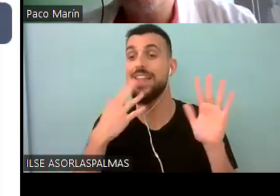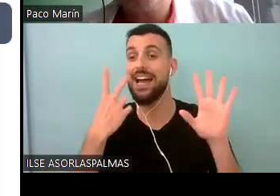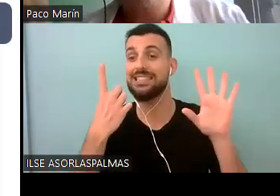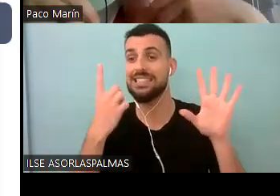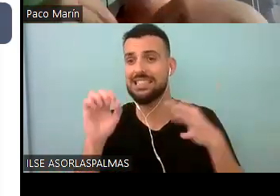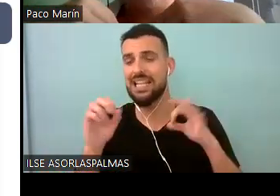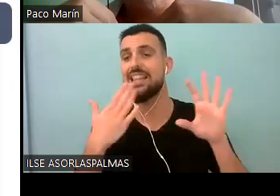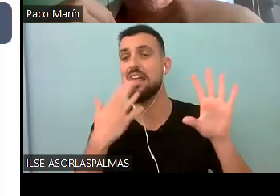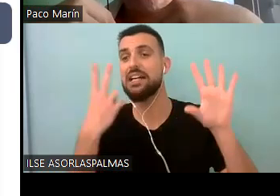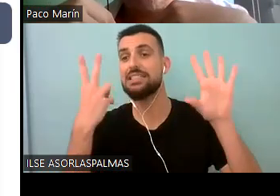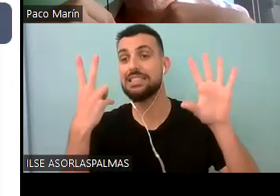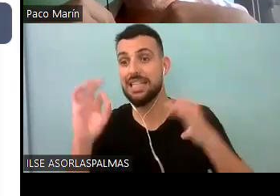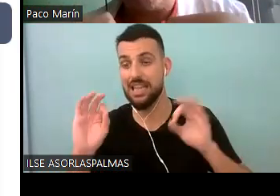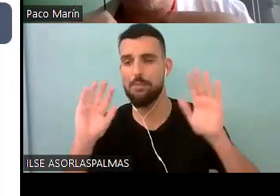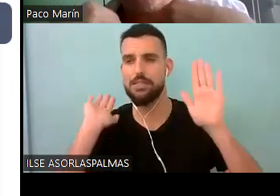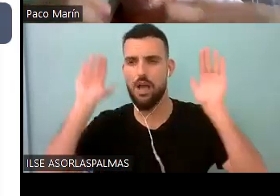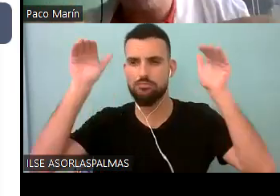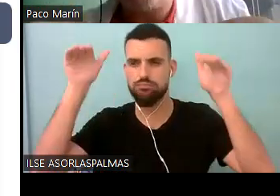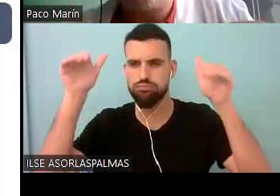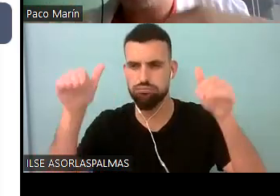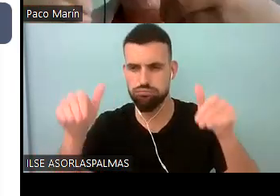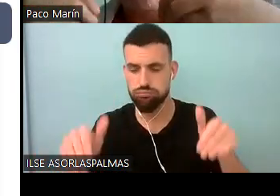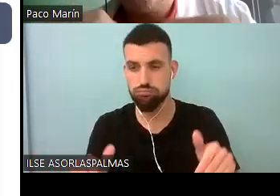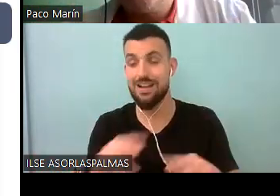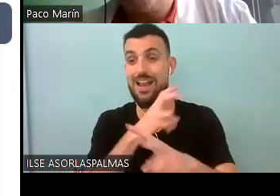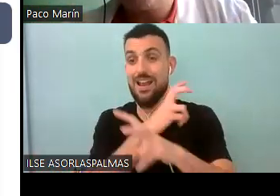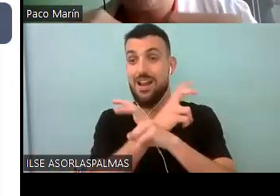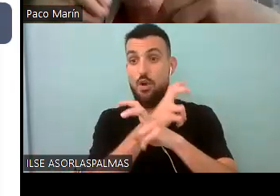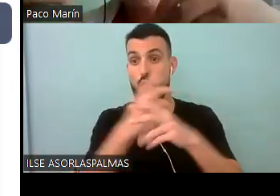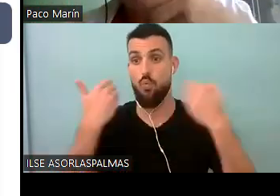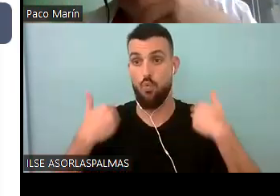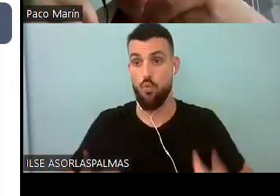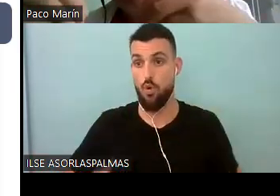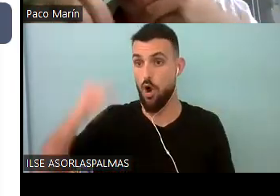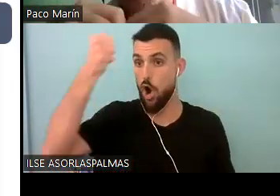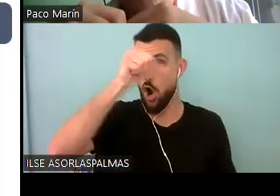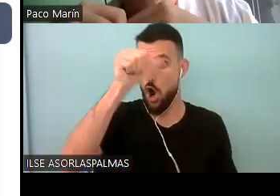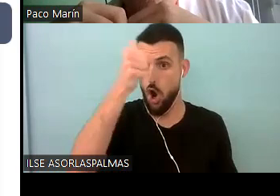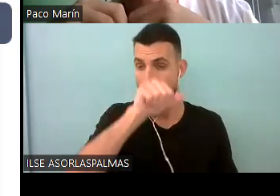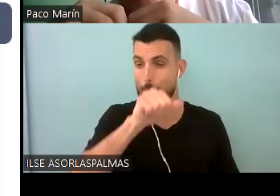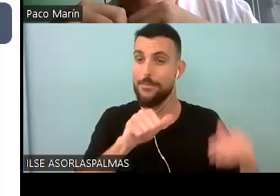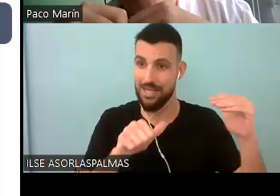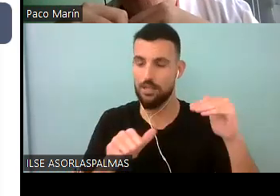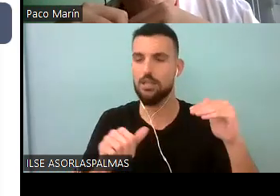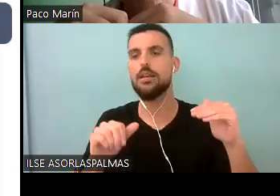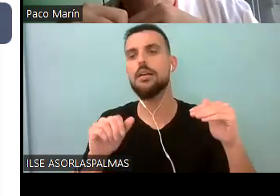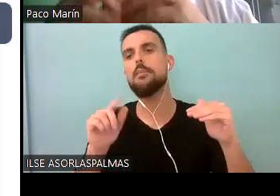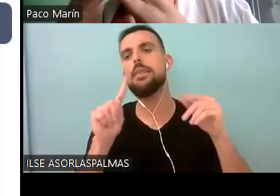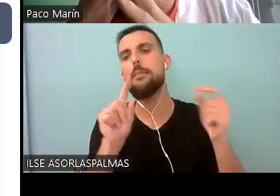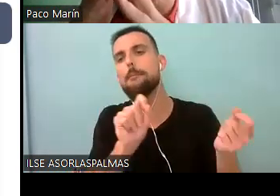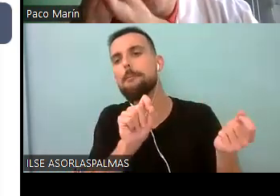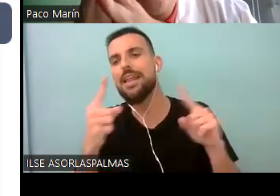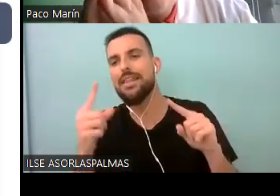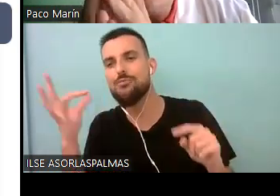cuando el esqueleto, la densidad mineral ósea de los hombres se parece a la de las